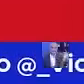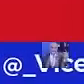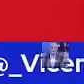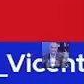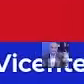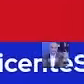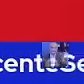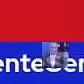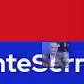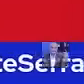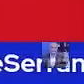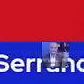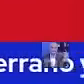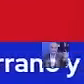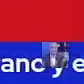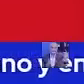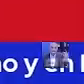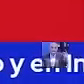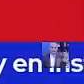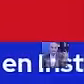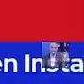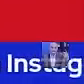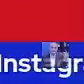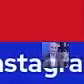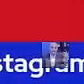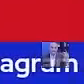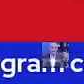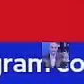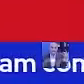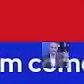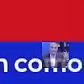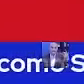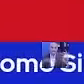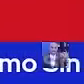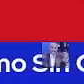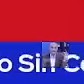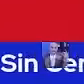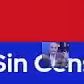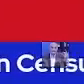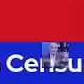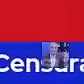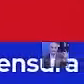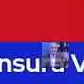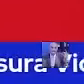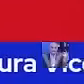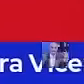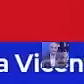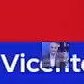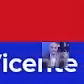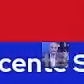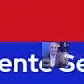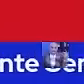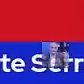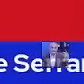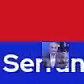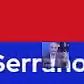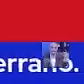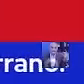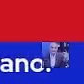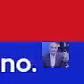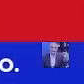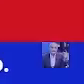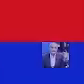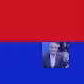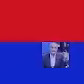panista, el expresidente Felipe Calderón, acusado por presuntos nexos con el narcotráfico en Estados Unidos.